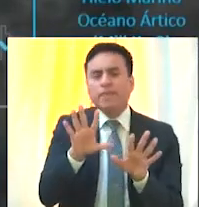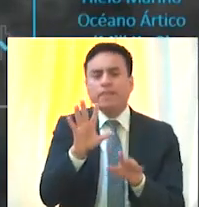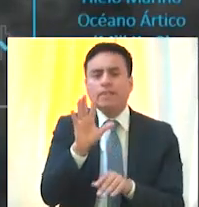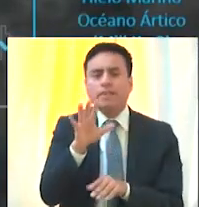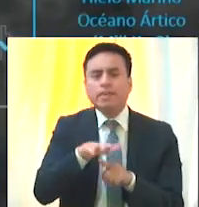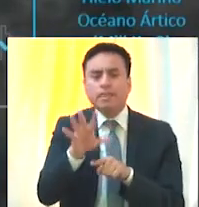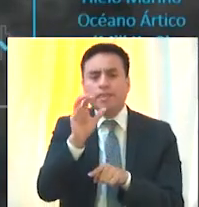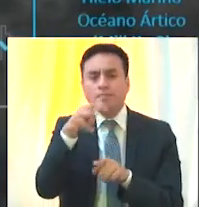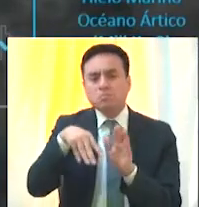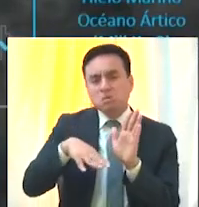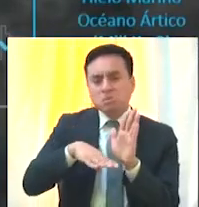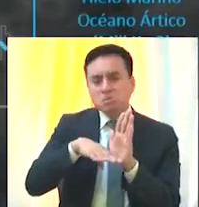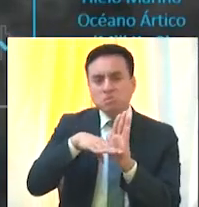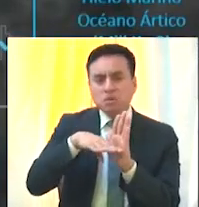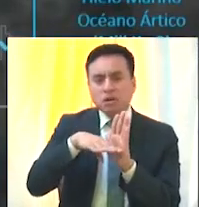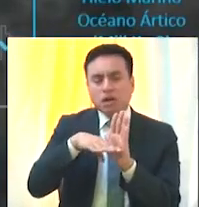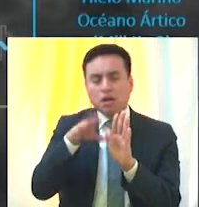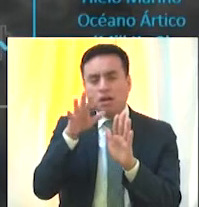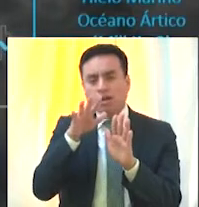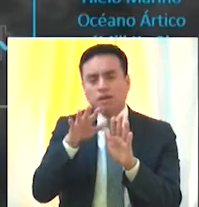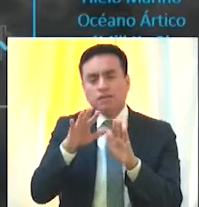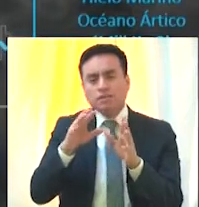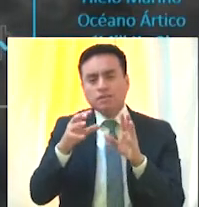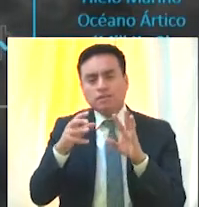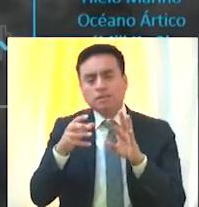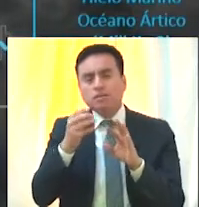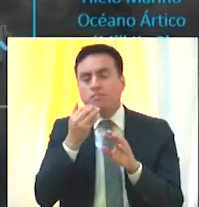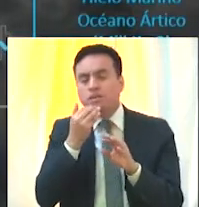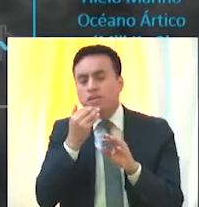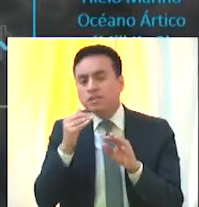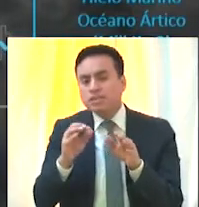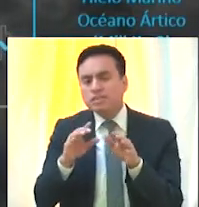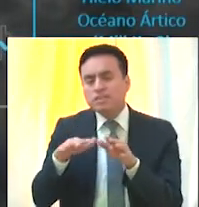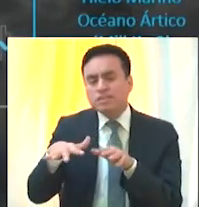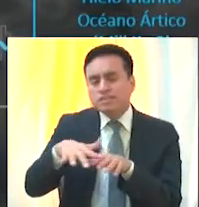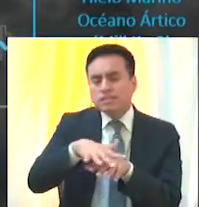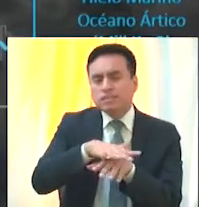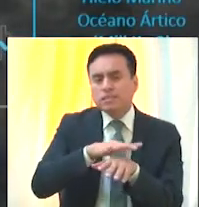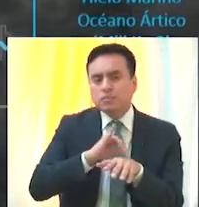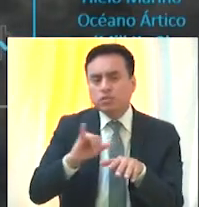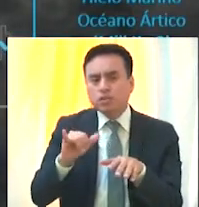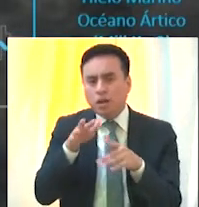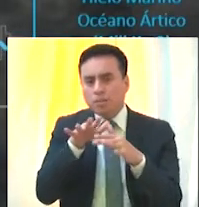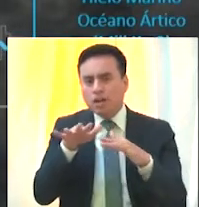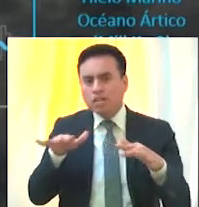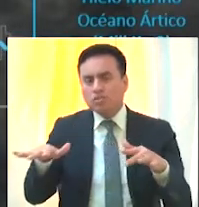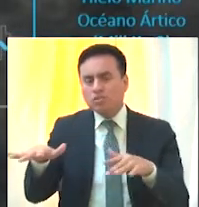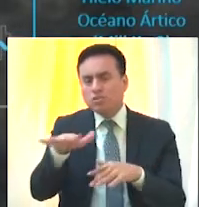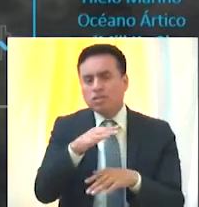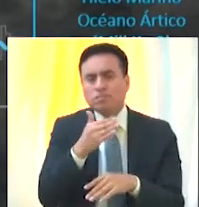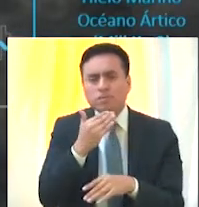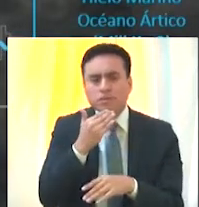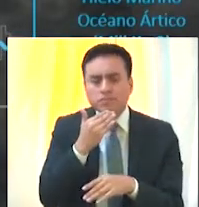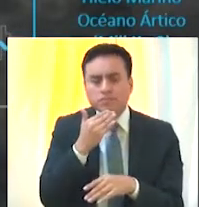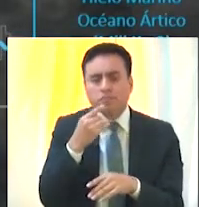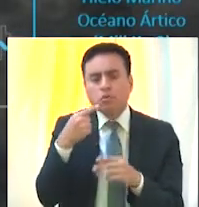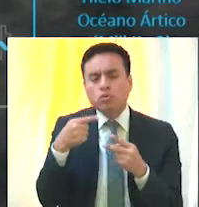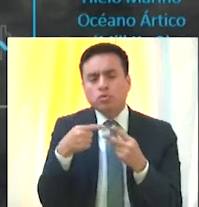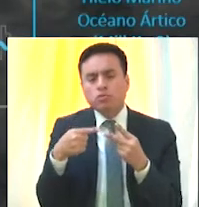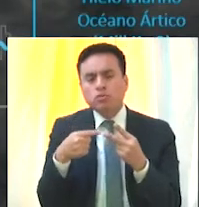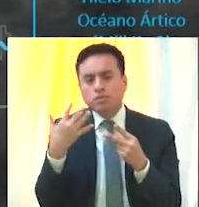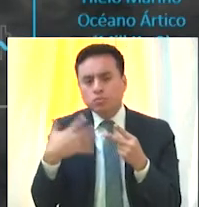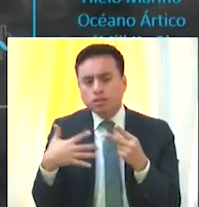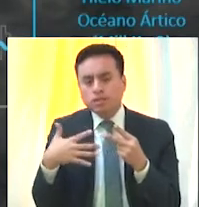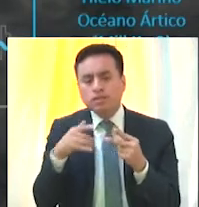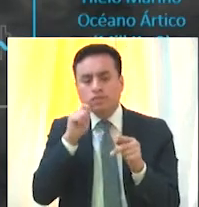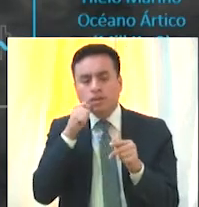centímetros. El océano se está acidificando, lo cual tiene una serie de consecuencias para los ecosistemas marinos. Y otro indicador muy importante de que hay